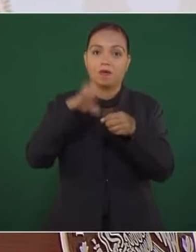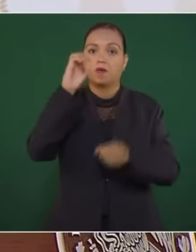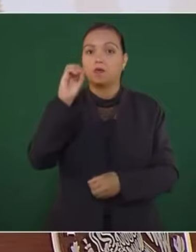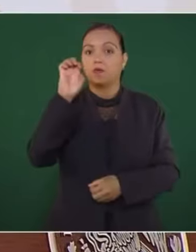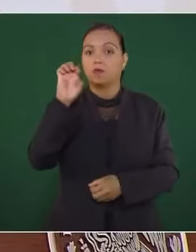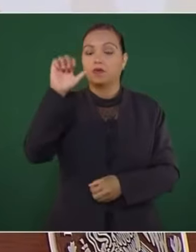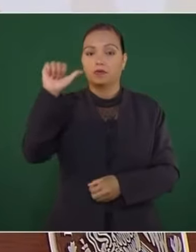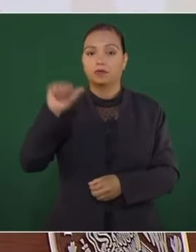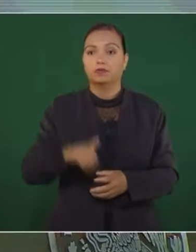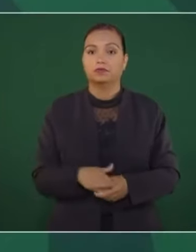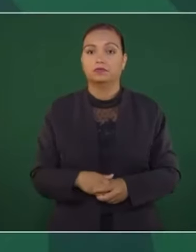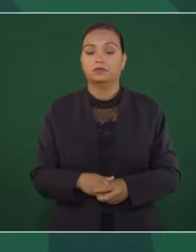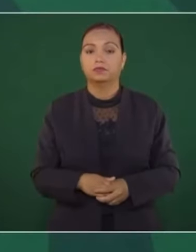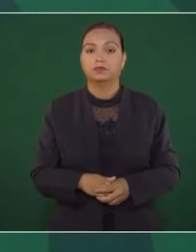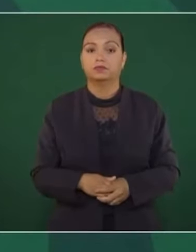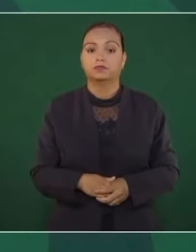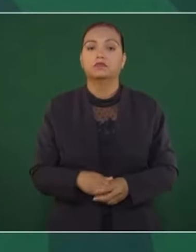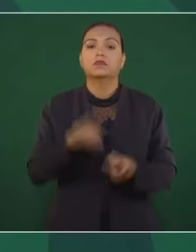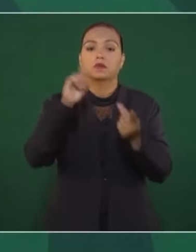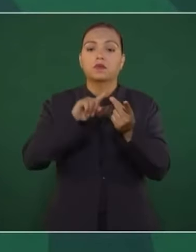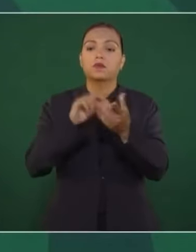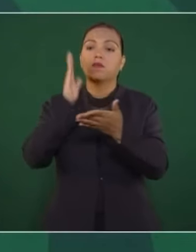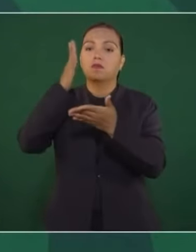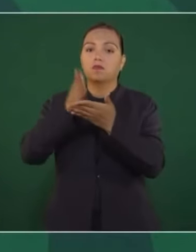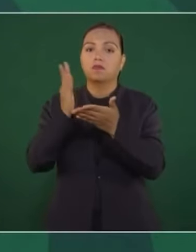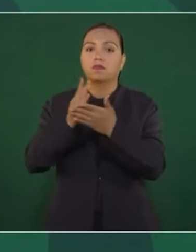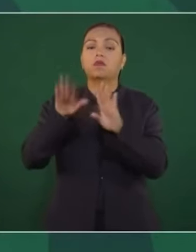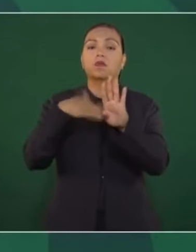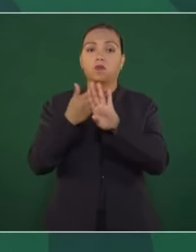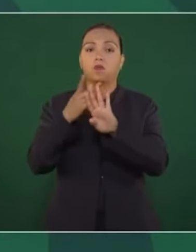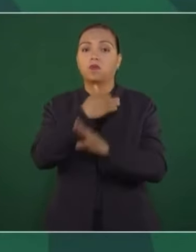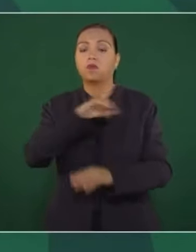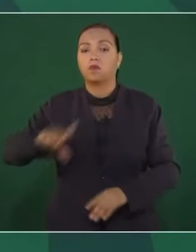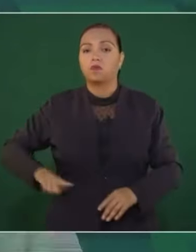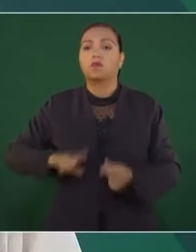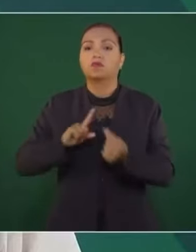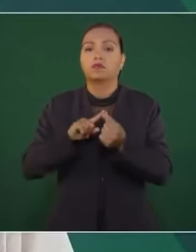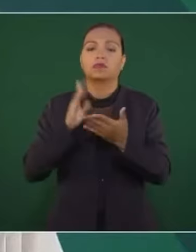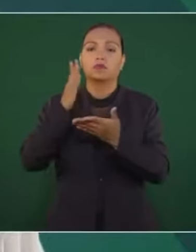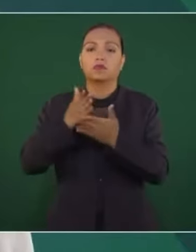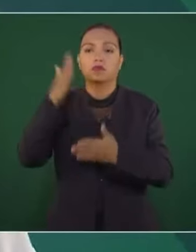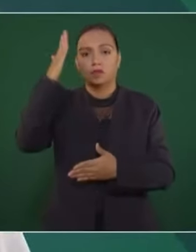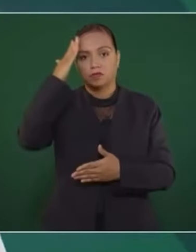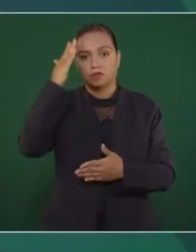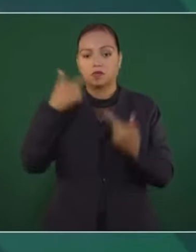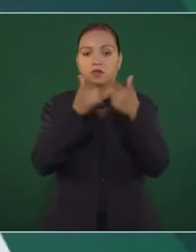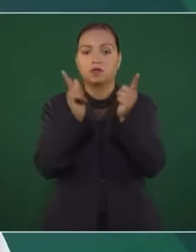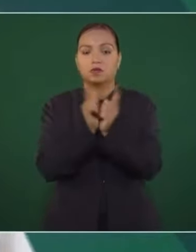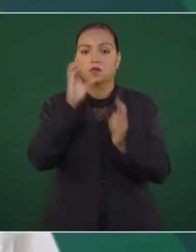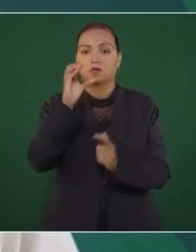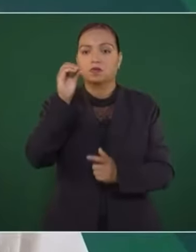¿A dónde van a quejarse en contra de nosotros los dirigentes del bloque